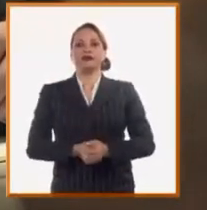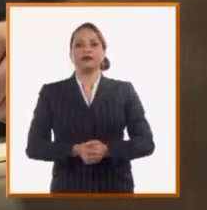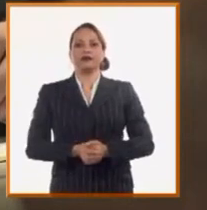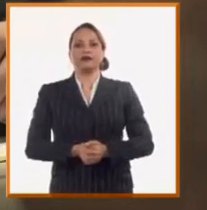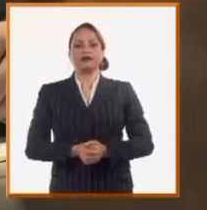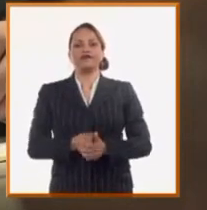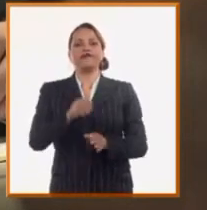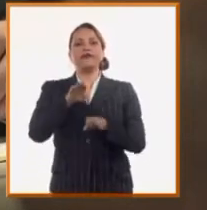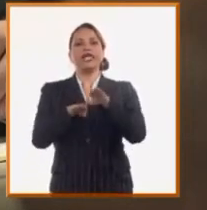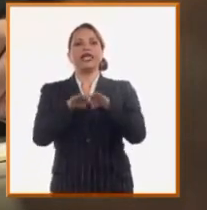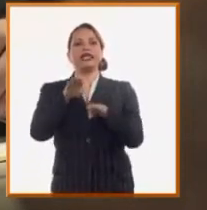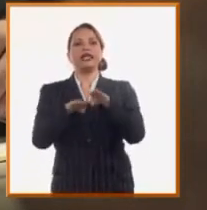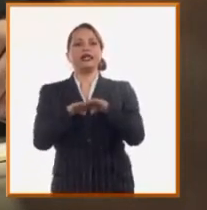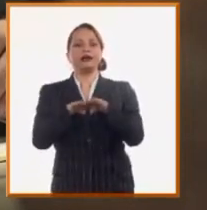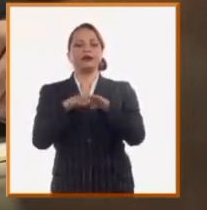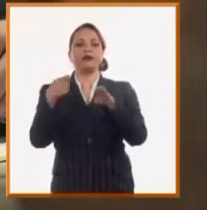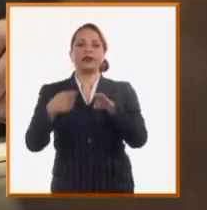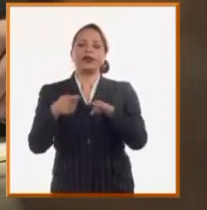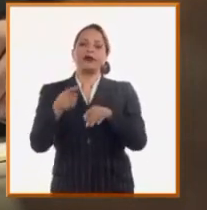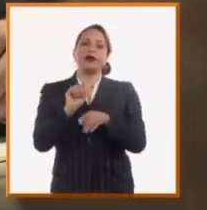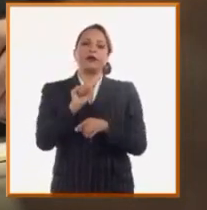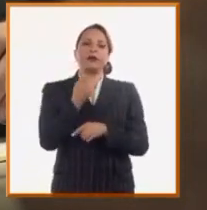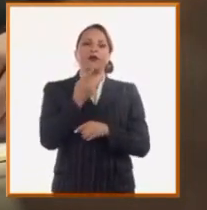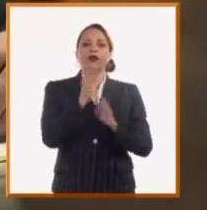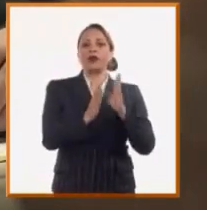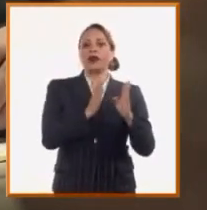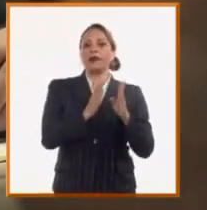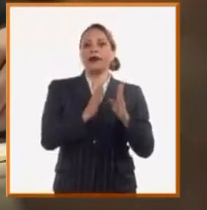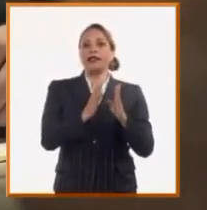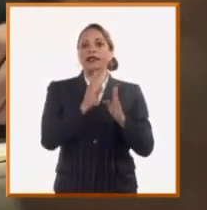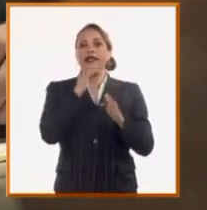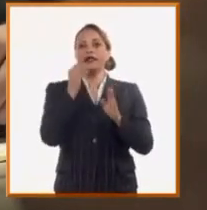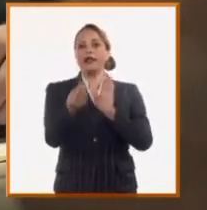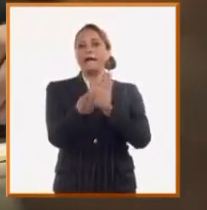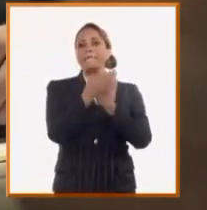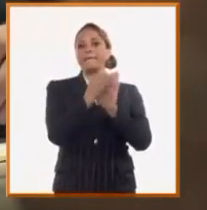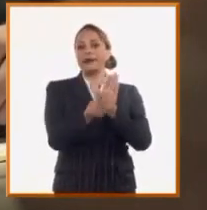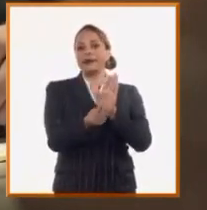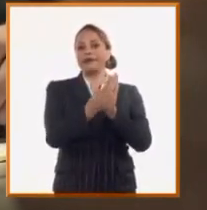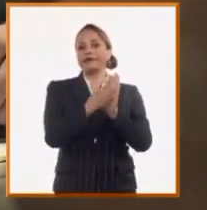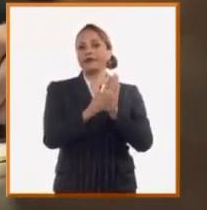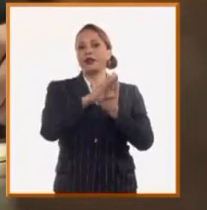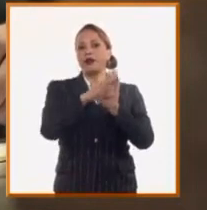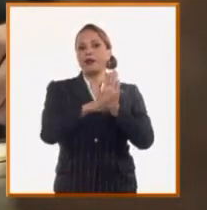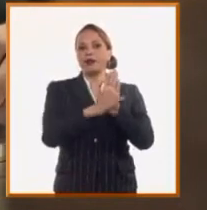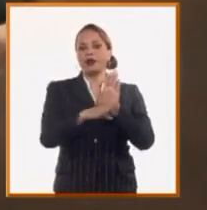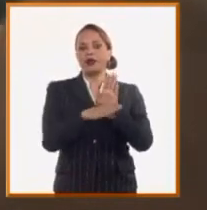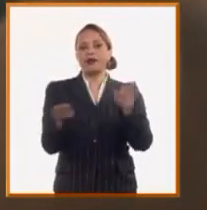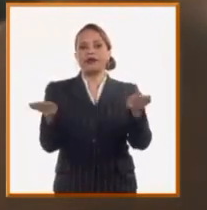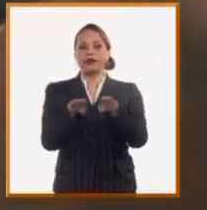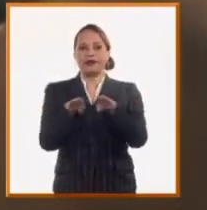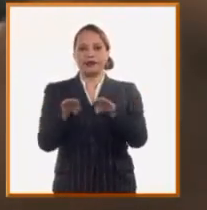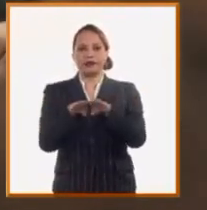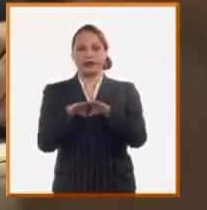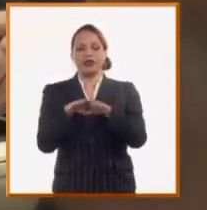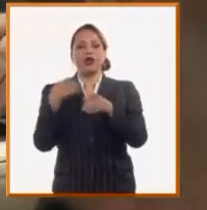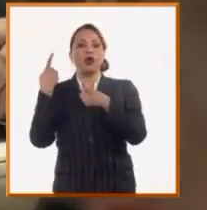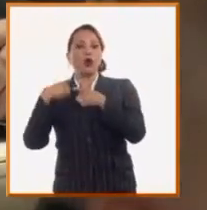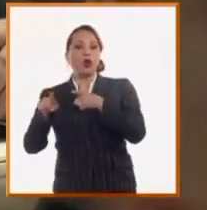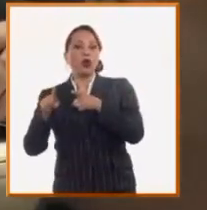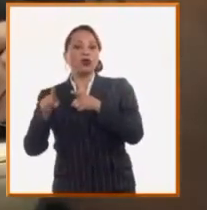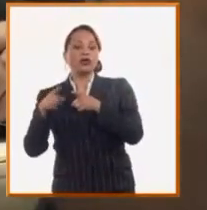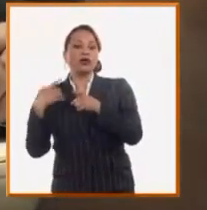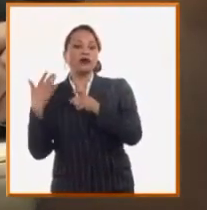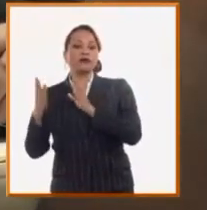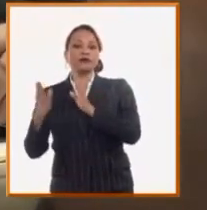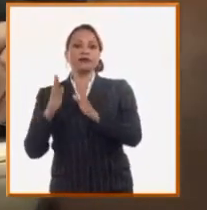el equilibrio que tiene que haber, por una parte, en la implementación del programa de estabilización macroeconómica y por